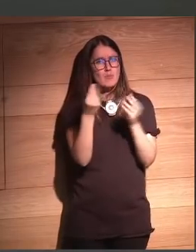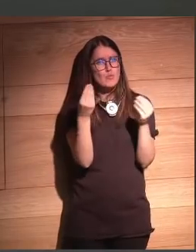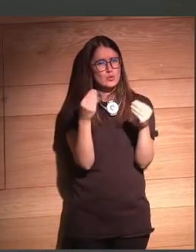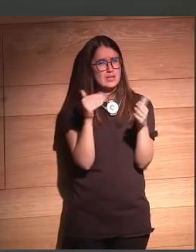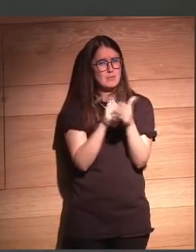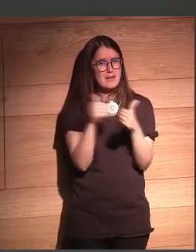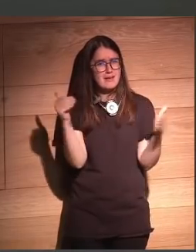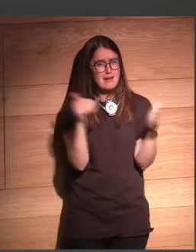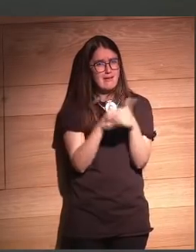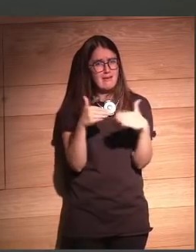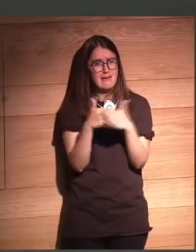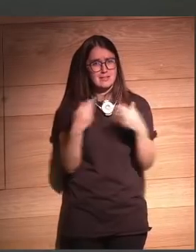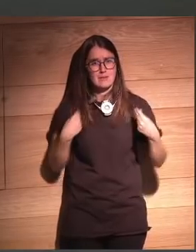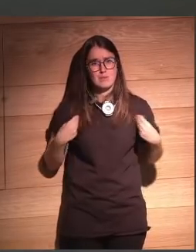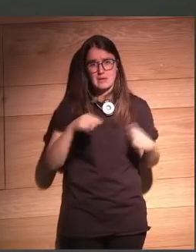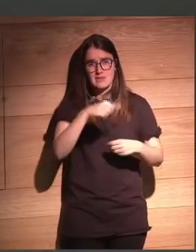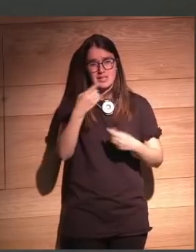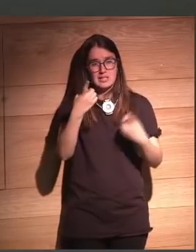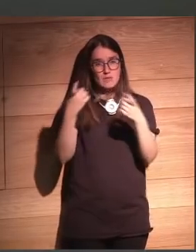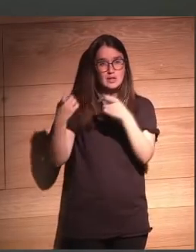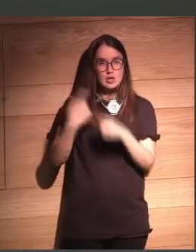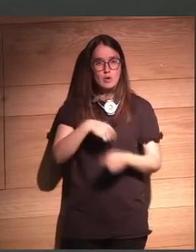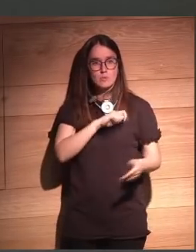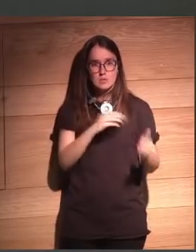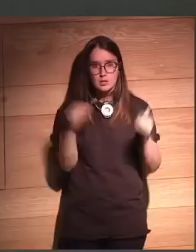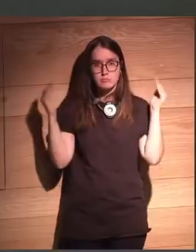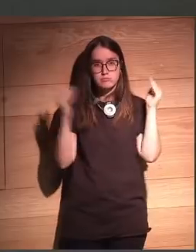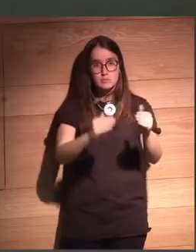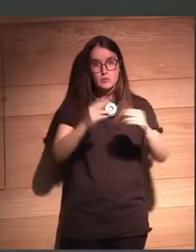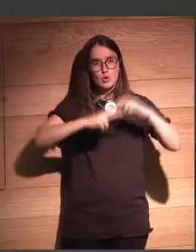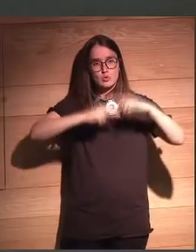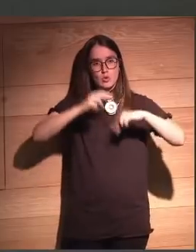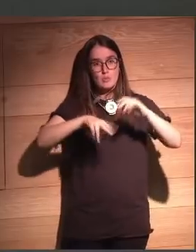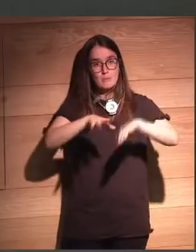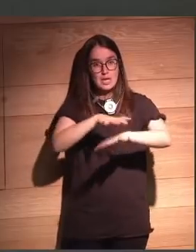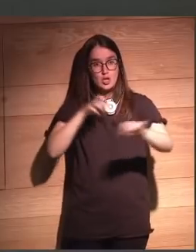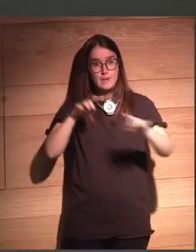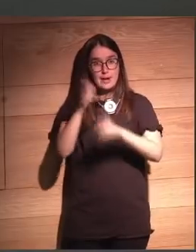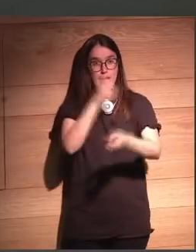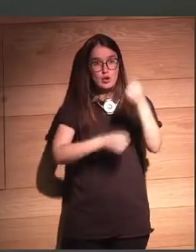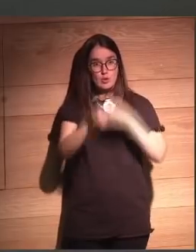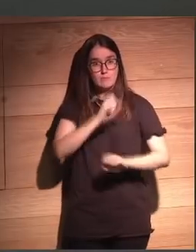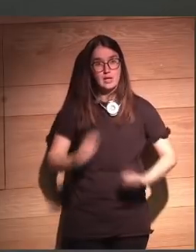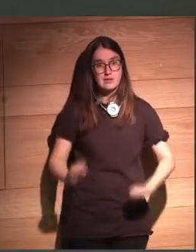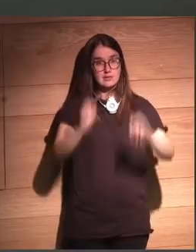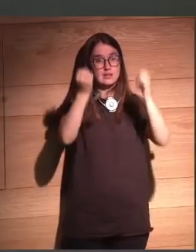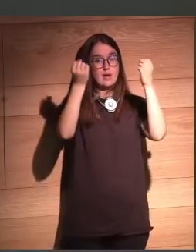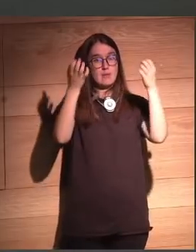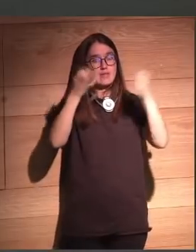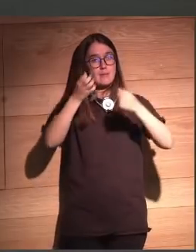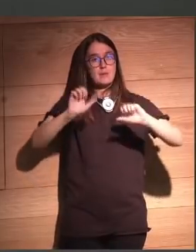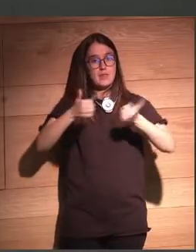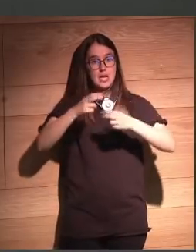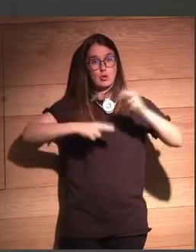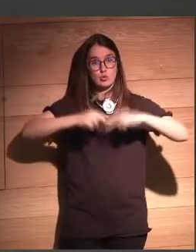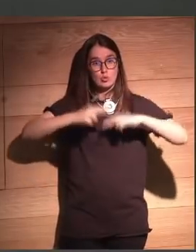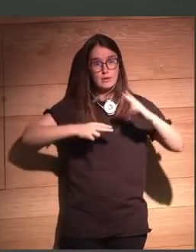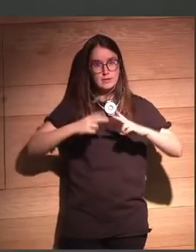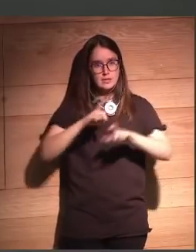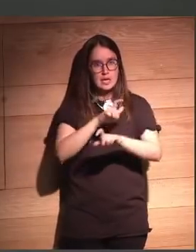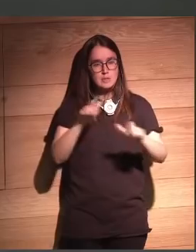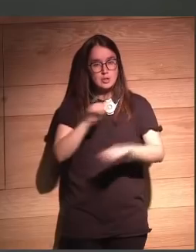que nos faltan. Como España se dedica a la construcción en buena parte para sacar su economía adelante, pongámonos a construir. Es que la